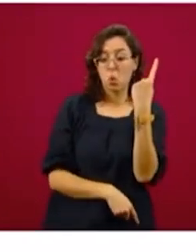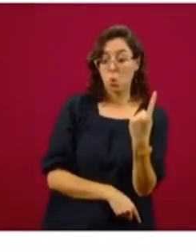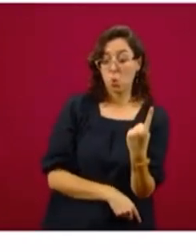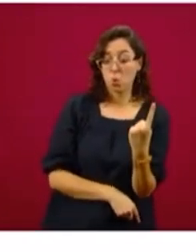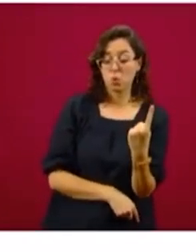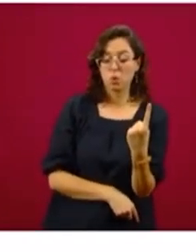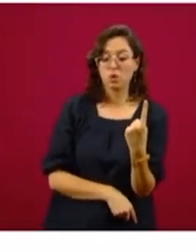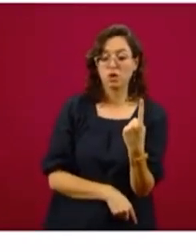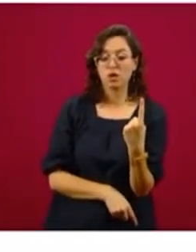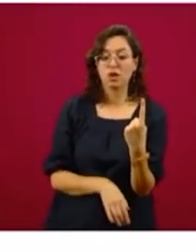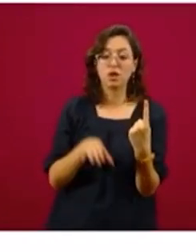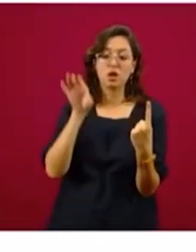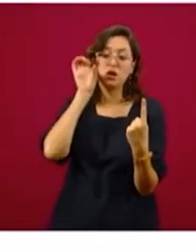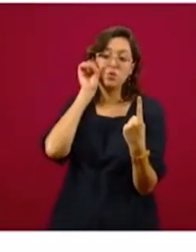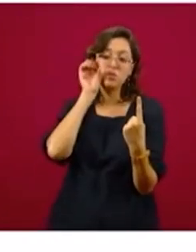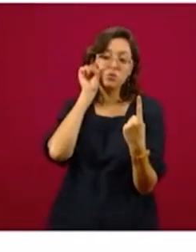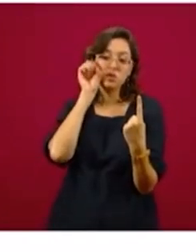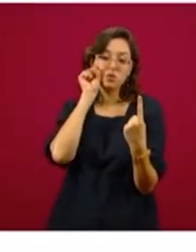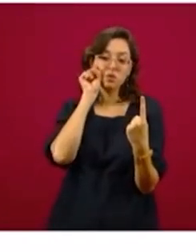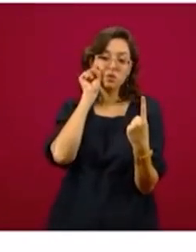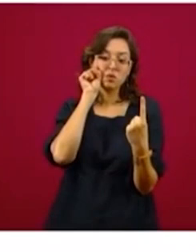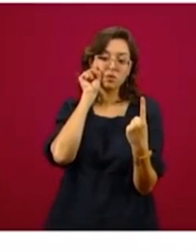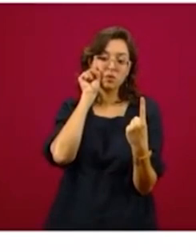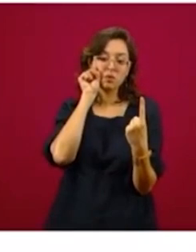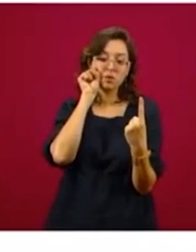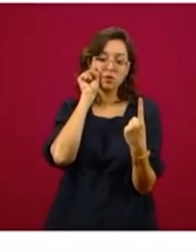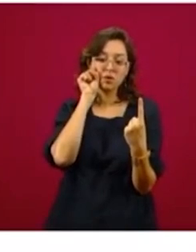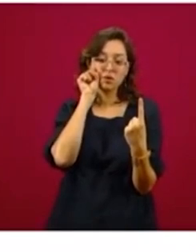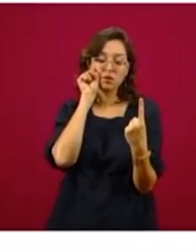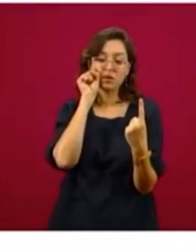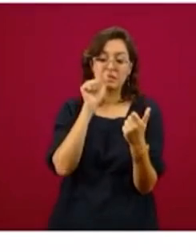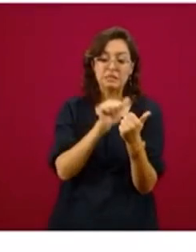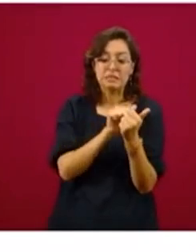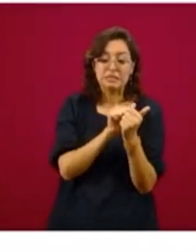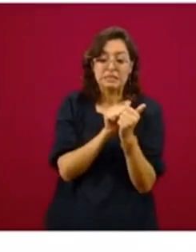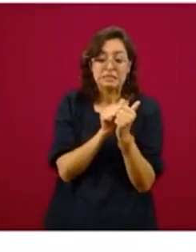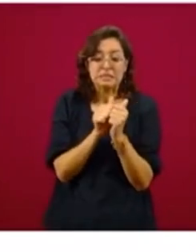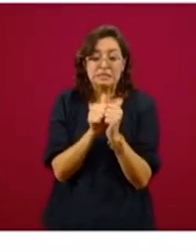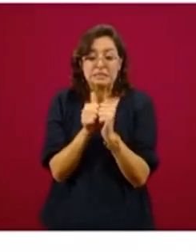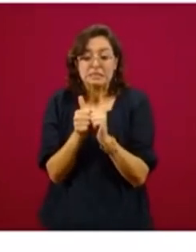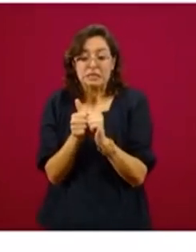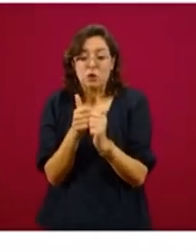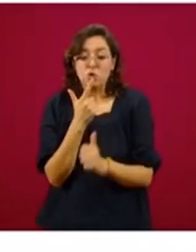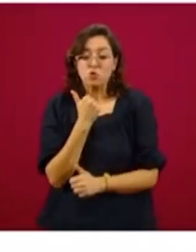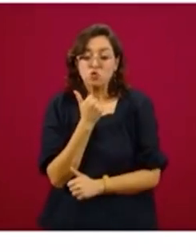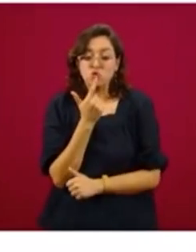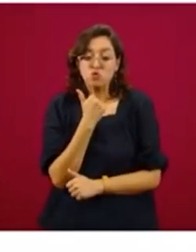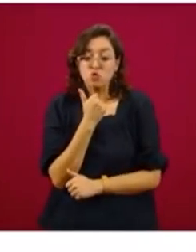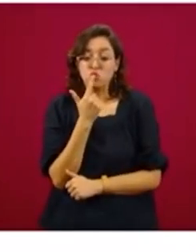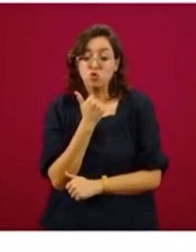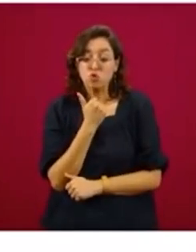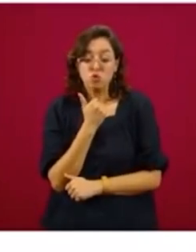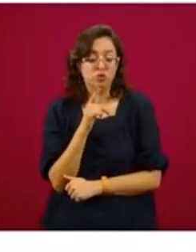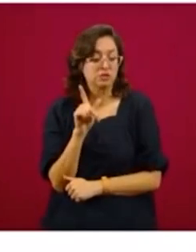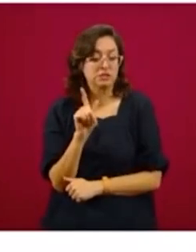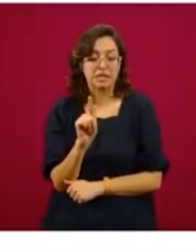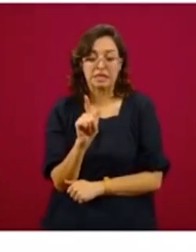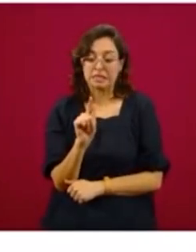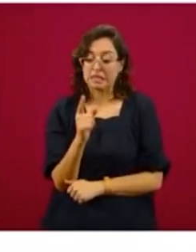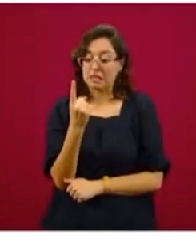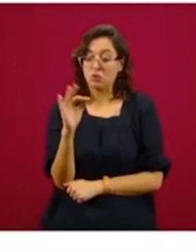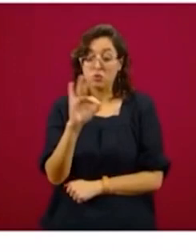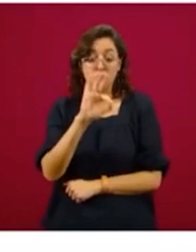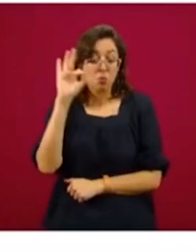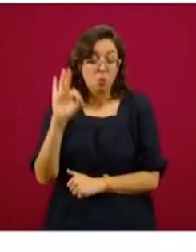indicadores en naranja que está a punto de hacerse rojo porque al pasar a 71% su ocupación hospitalaria